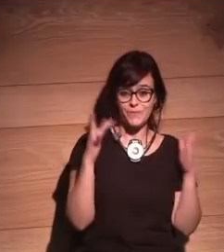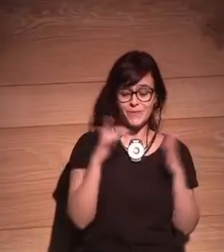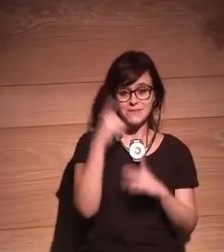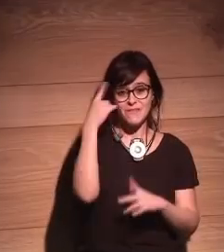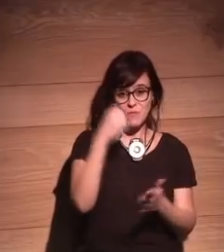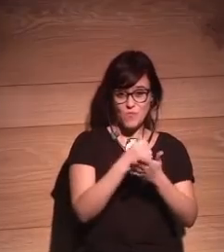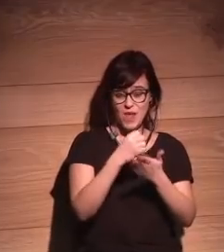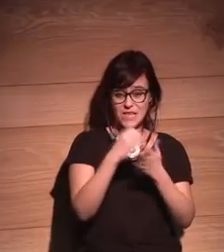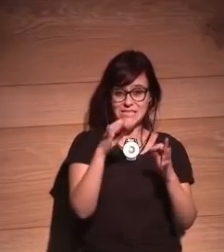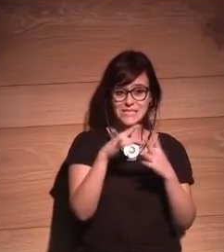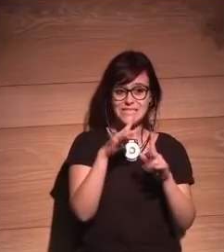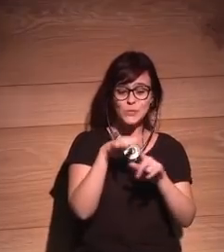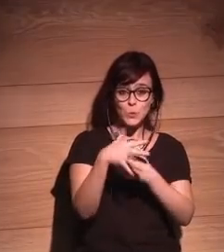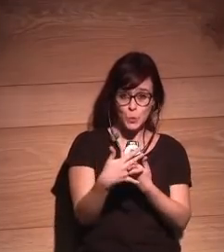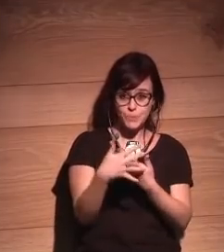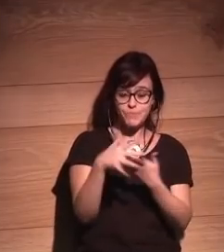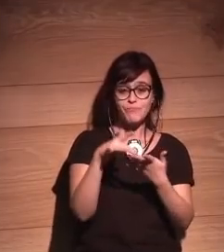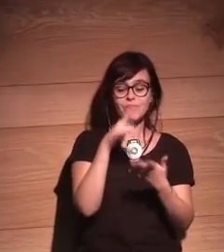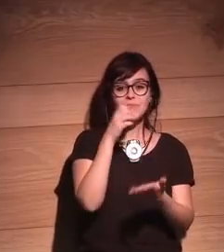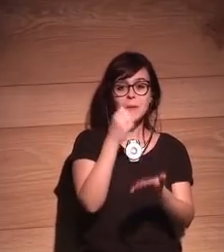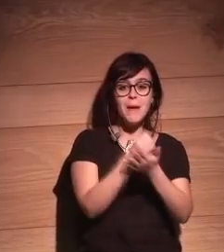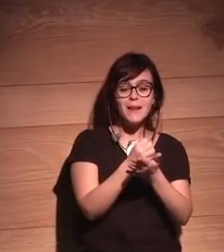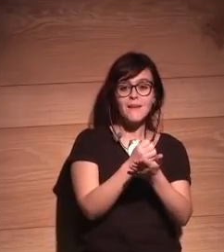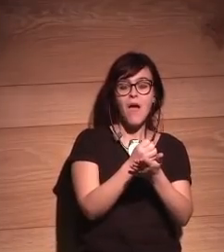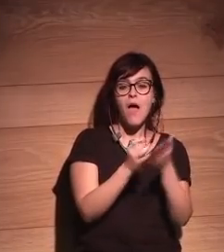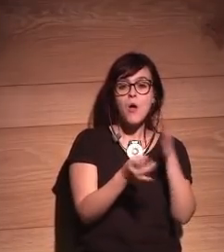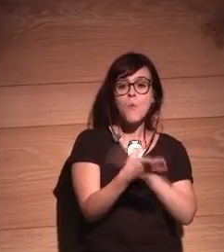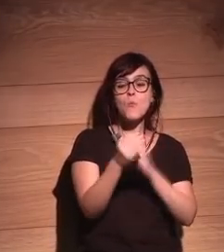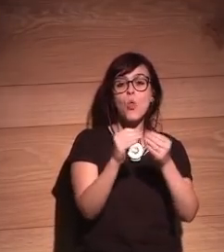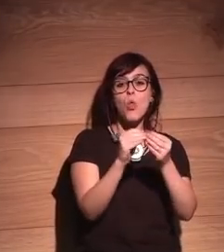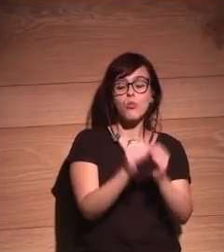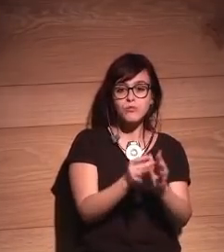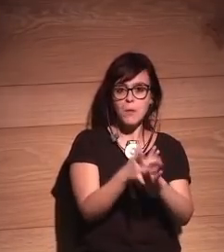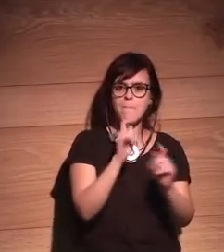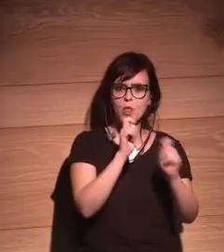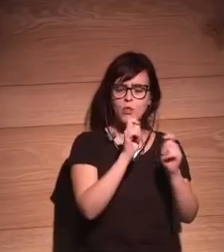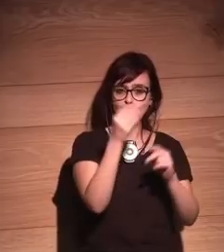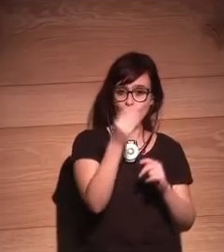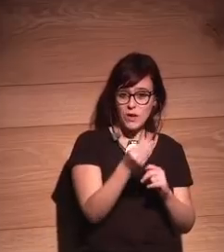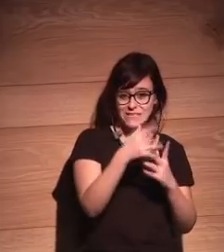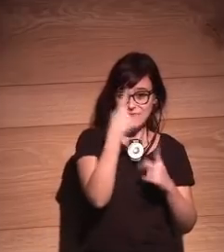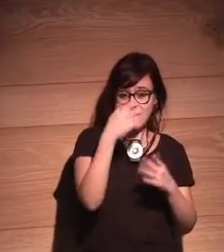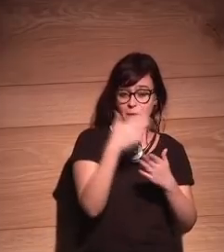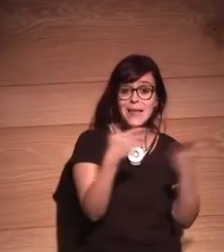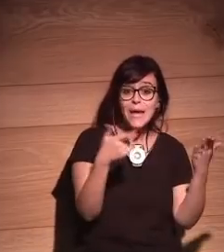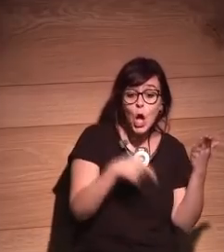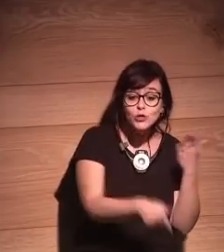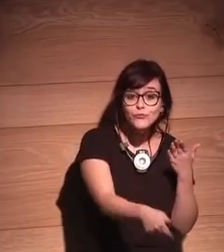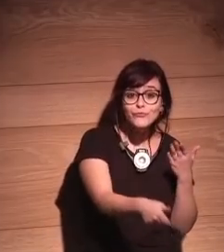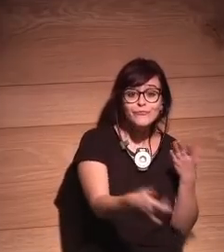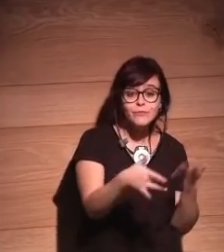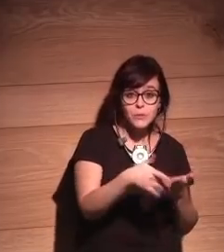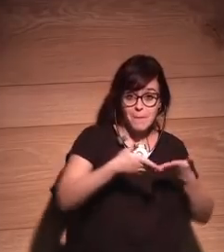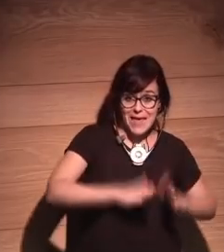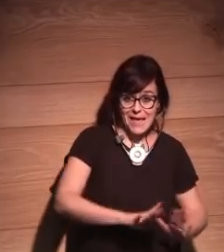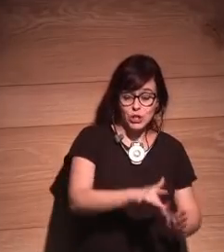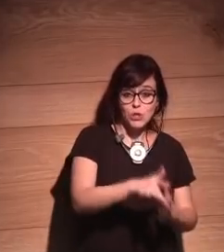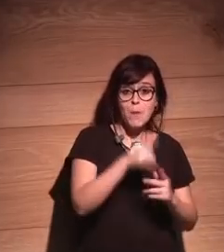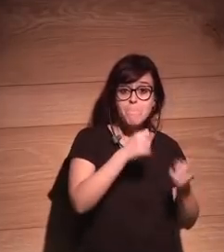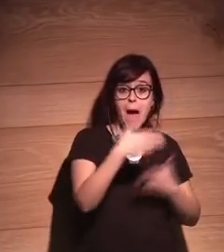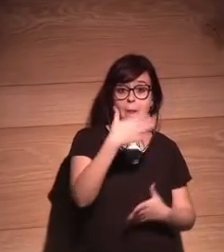estas marcas, sabemos que marcas que producen buen periodismo y confianza. Pero mis hijos, que no han crecido